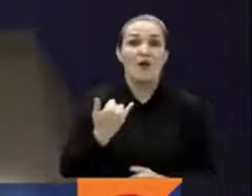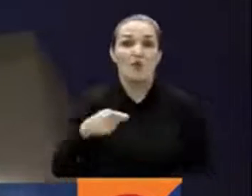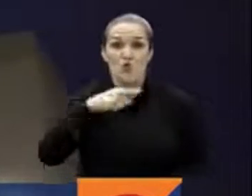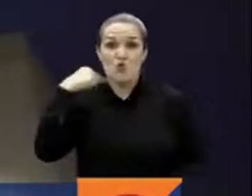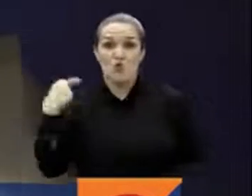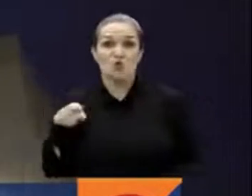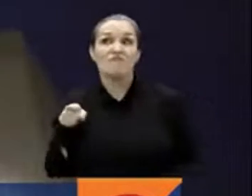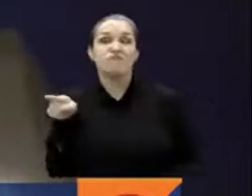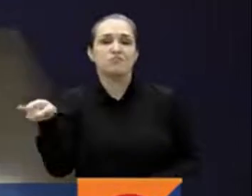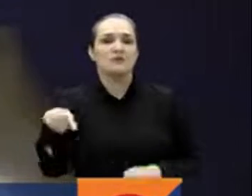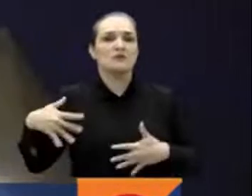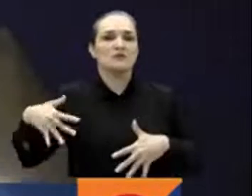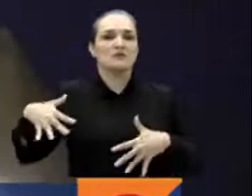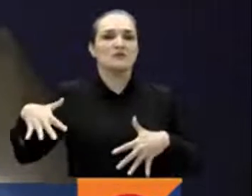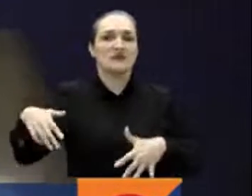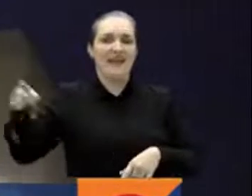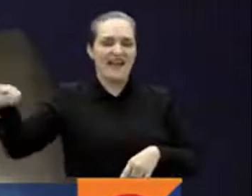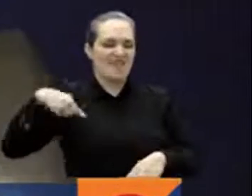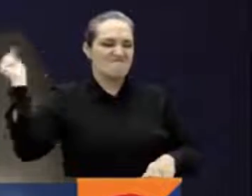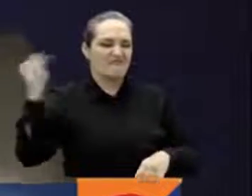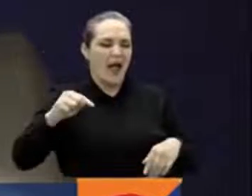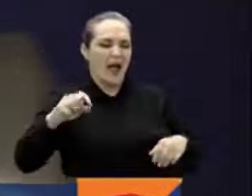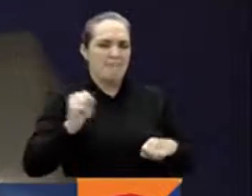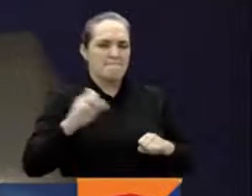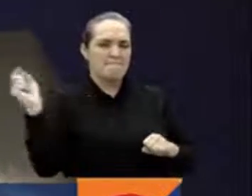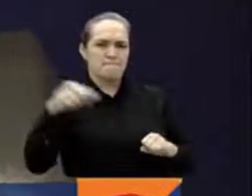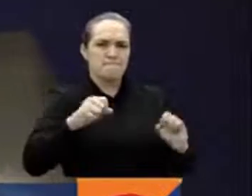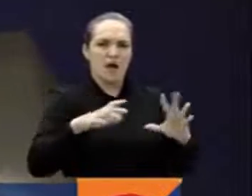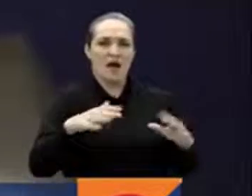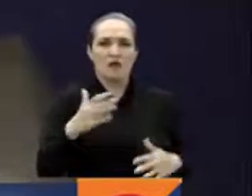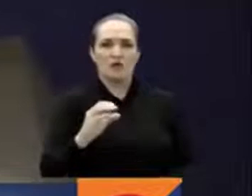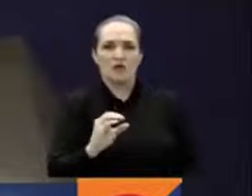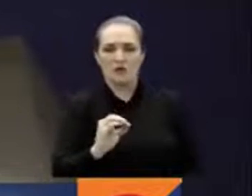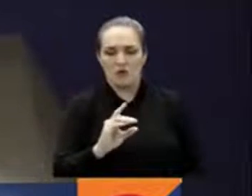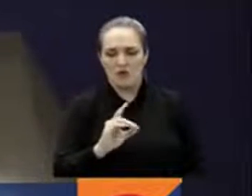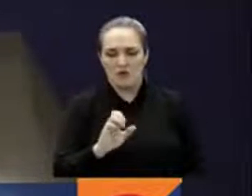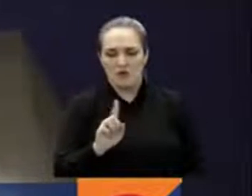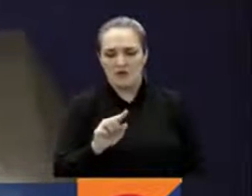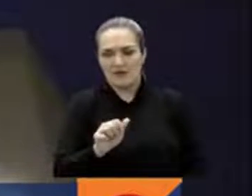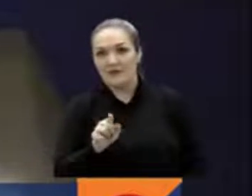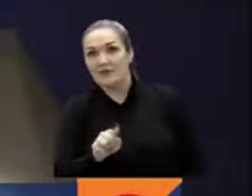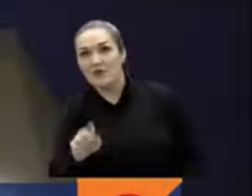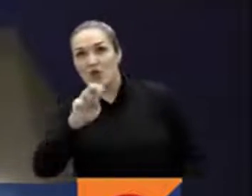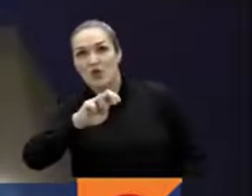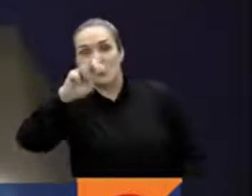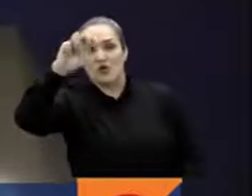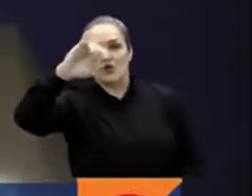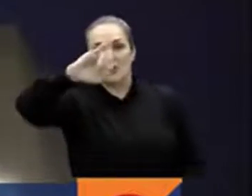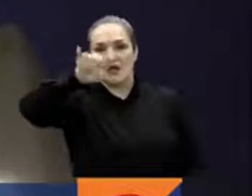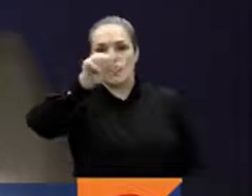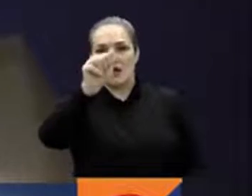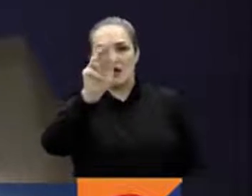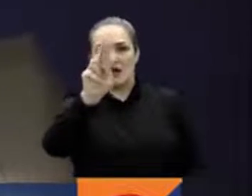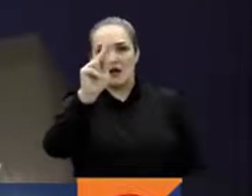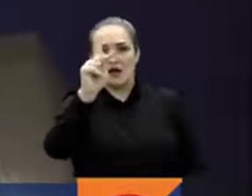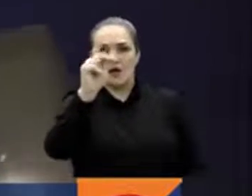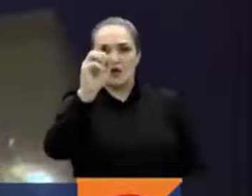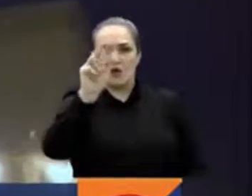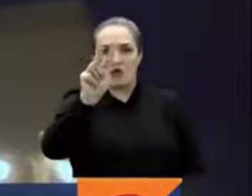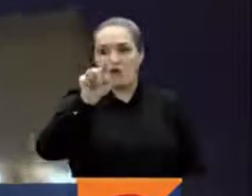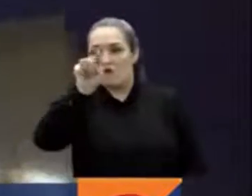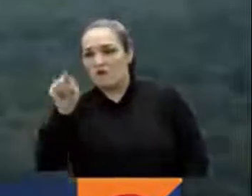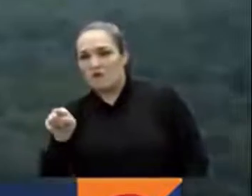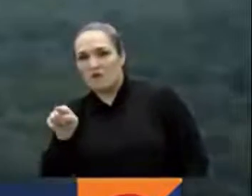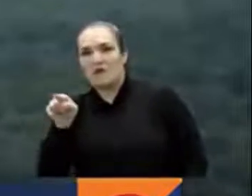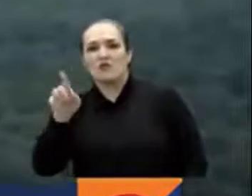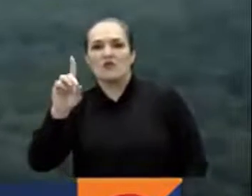actividad. Por eso bombardeos nuevamente en Kharkov, Odessa, intentos de acciones ofensivas brutales en Donbass, es un mal que solo puede detener en el campo